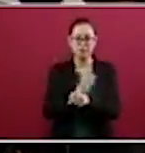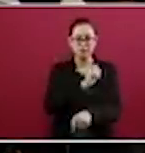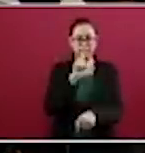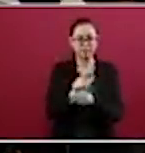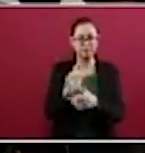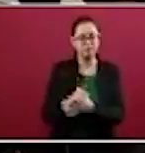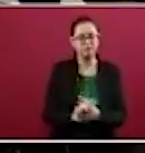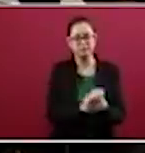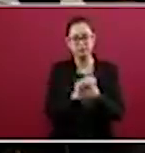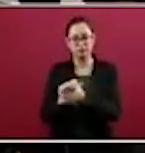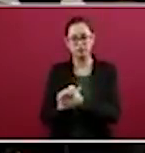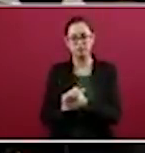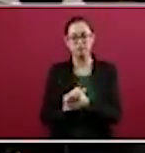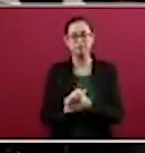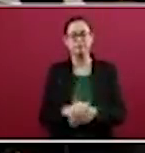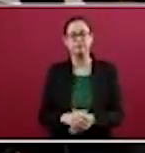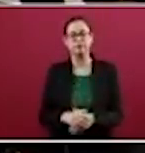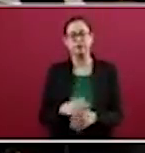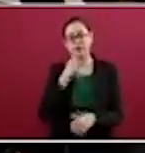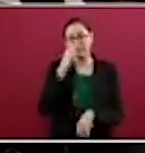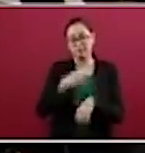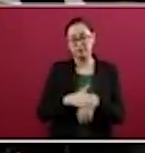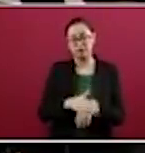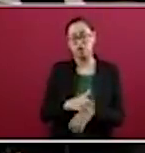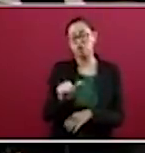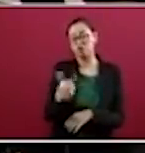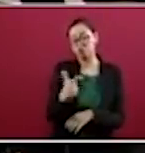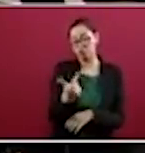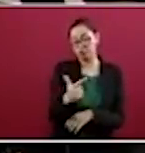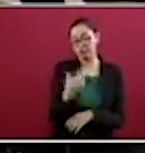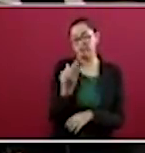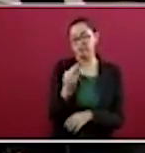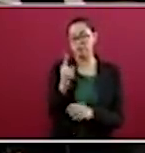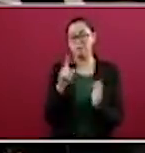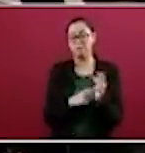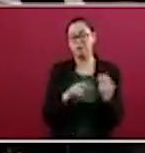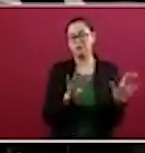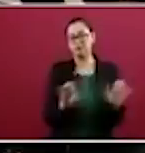para comentar que el 12 de febrero